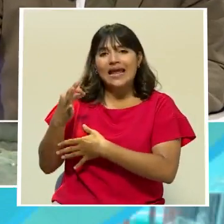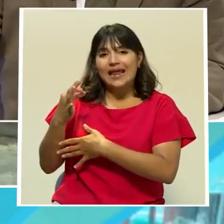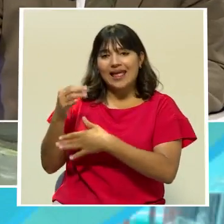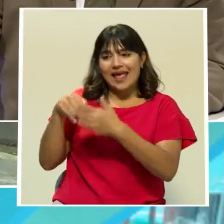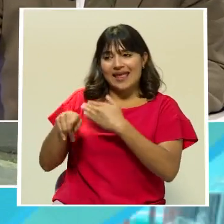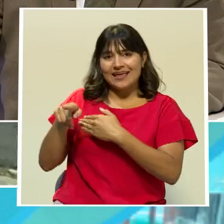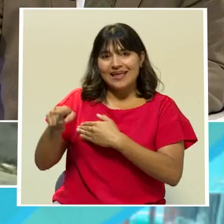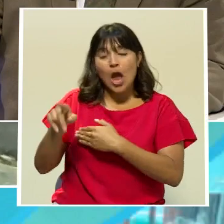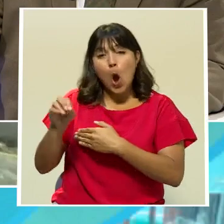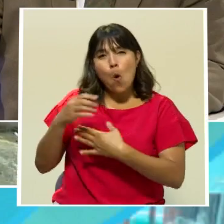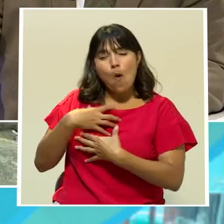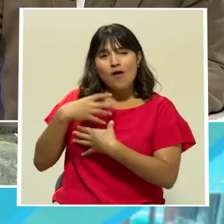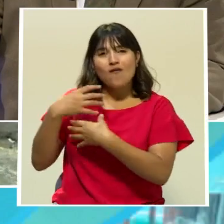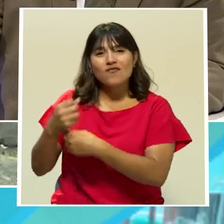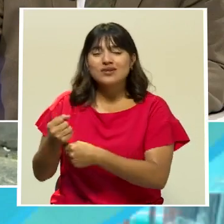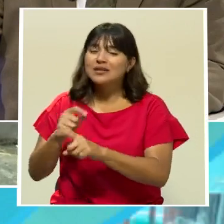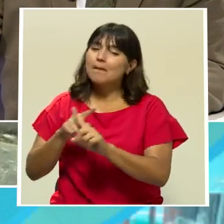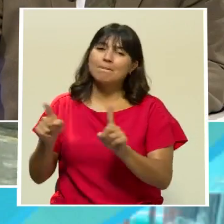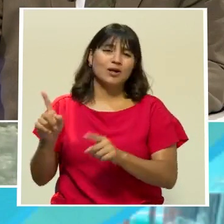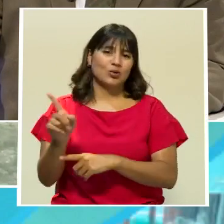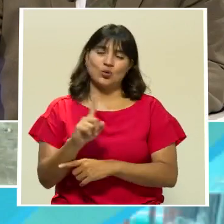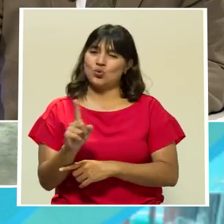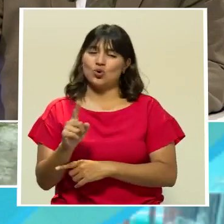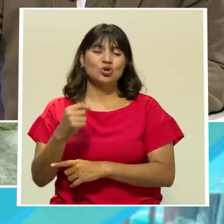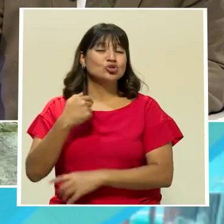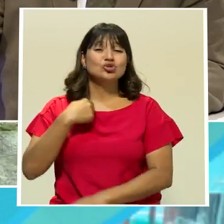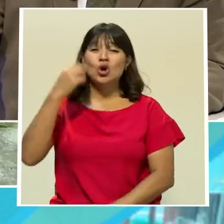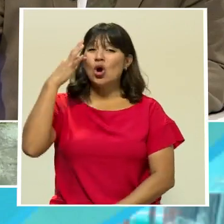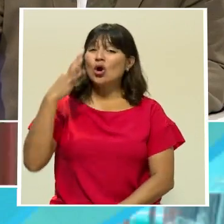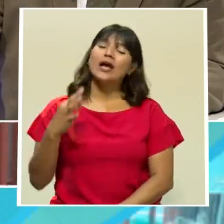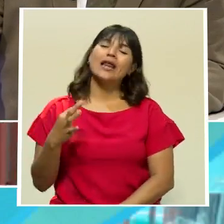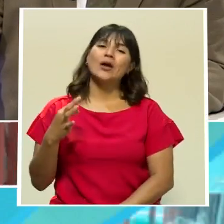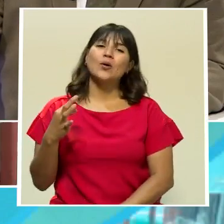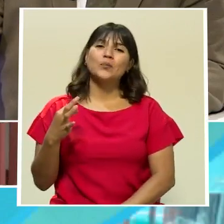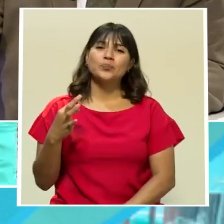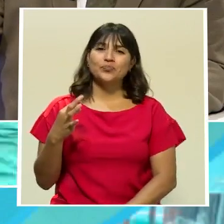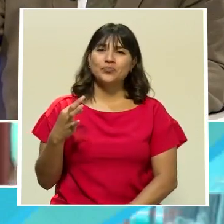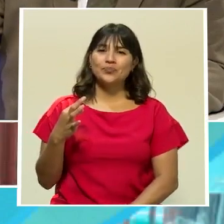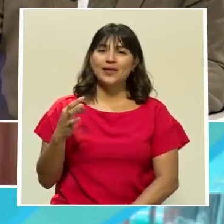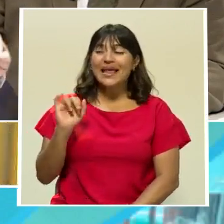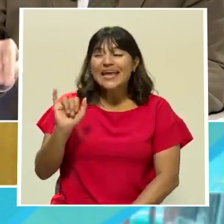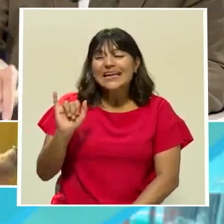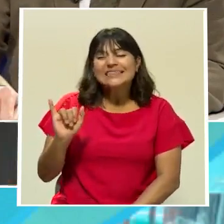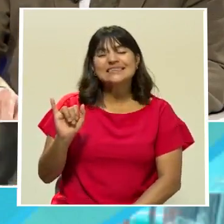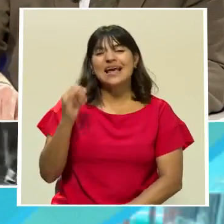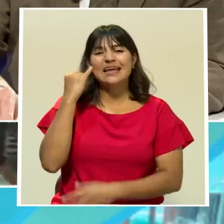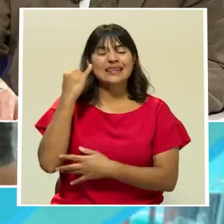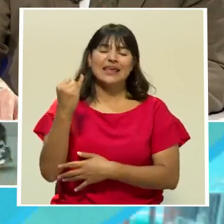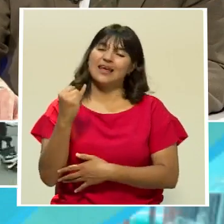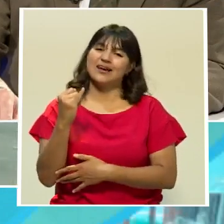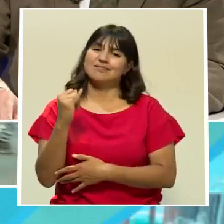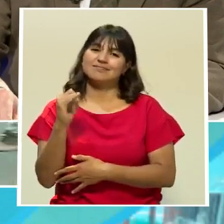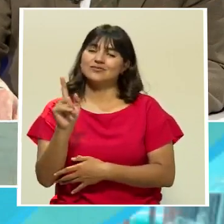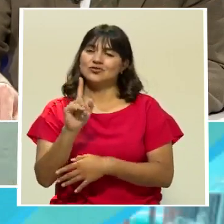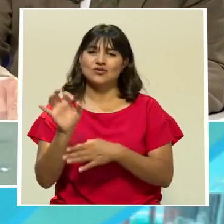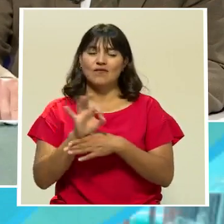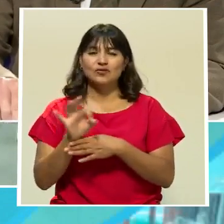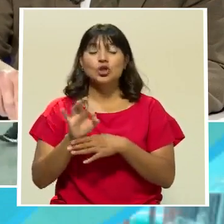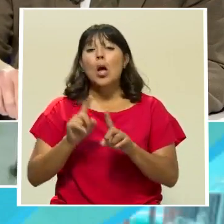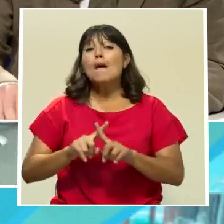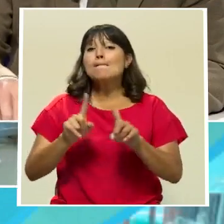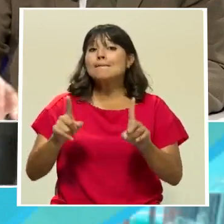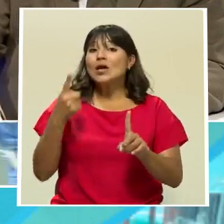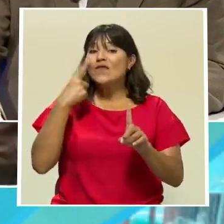Particularmente desde los medios de comunicación, yo creo que fue muy hostil ese discurso. Pero vea una cosa, Ernesto, desde